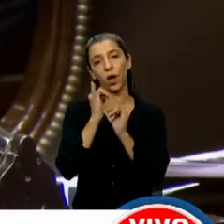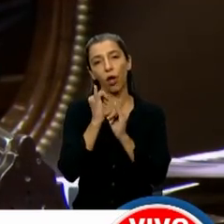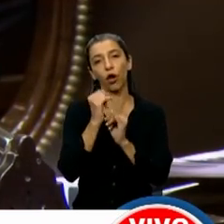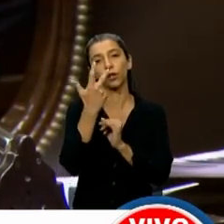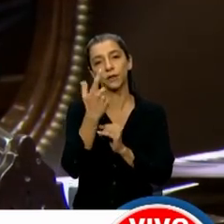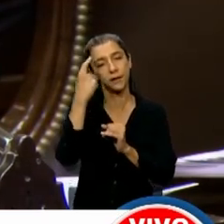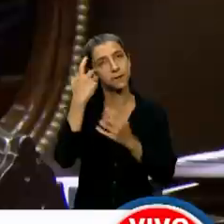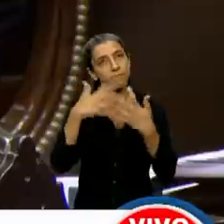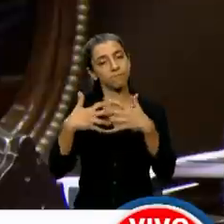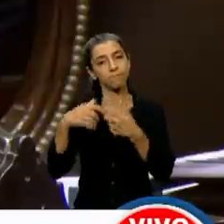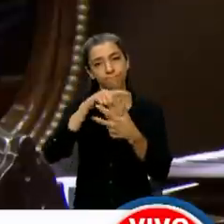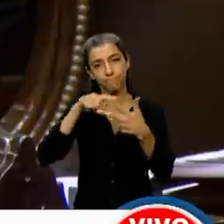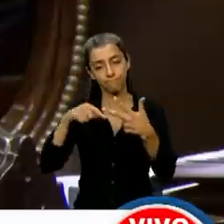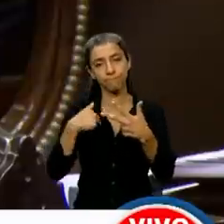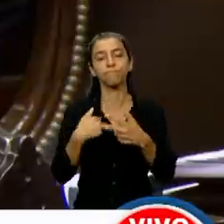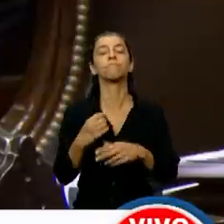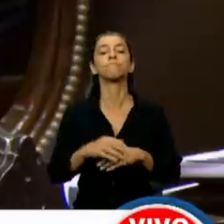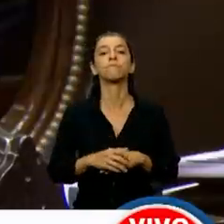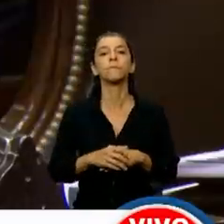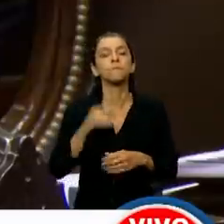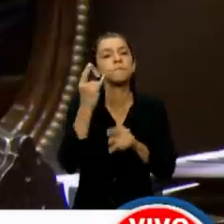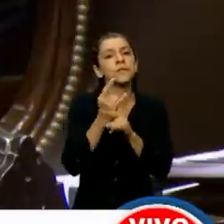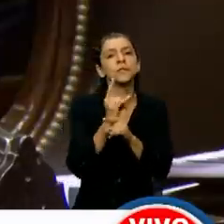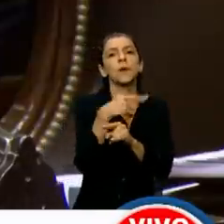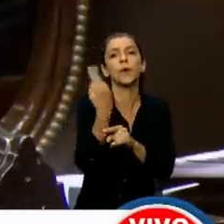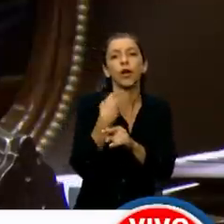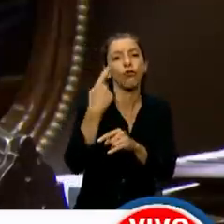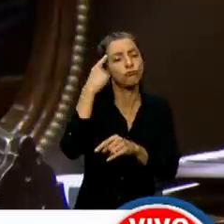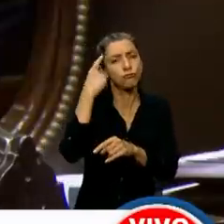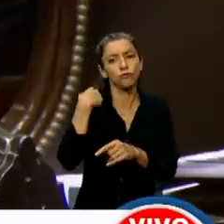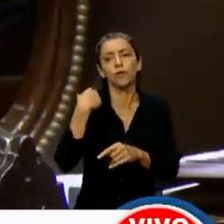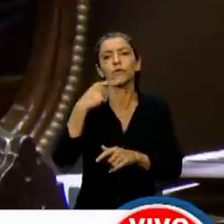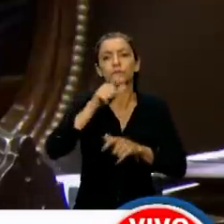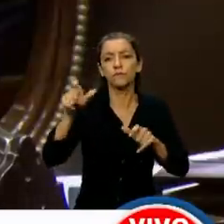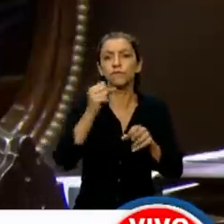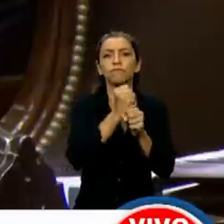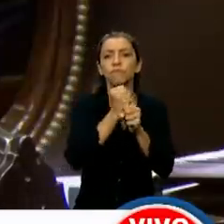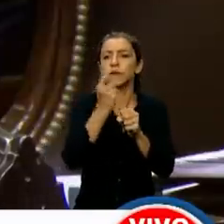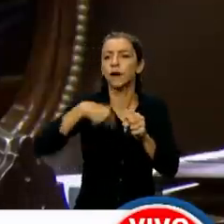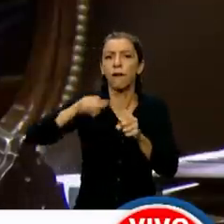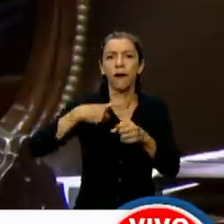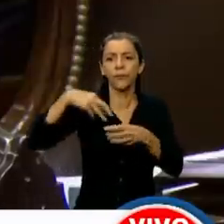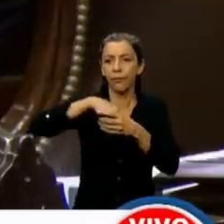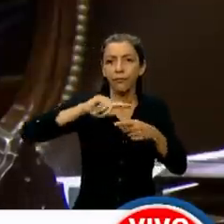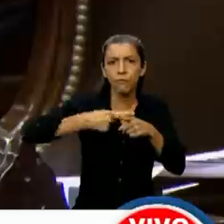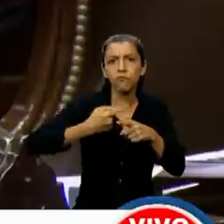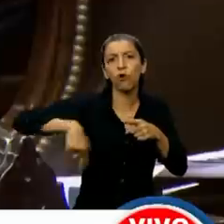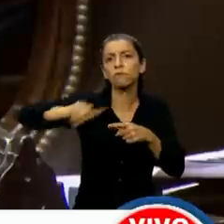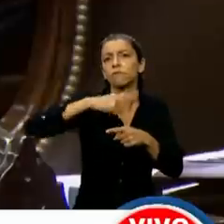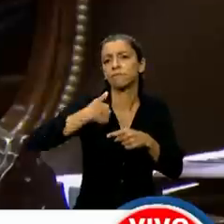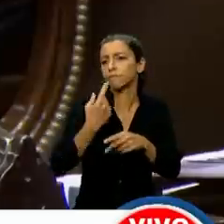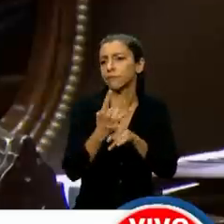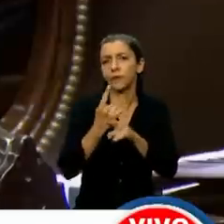detalles el presupuesto siempre cuando somos hombres de la política agradecemos y respetamos la voluntad popular nosotros